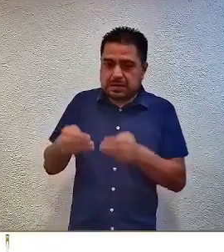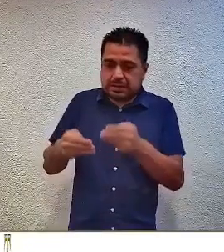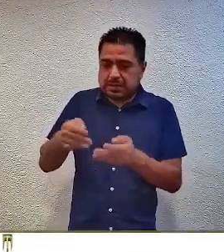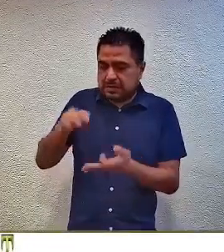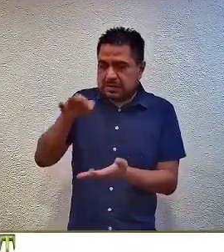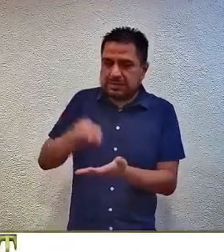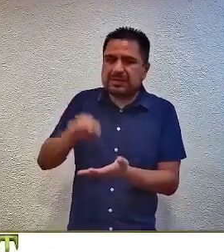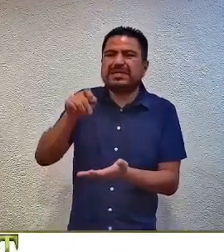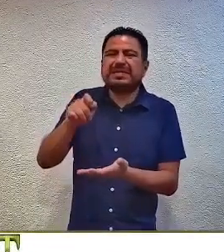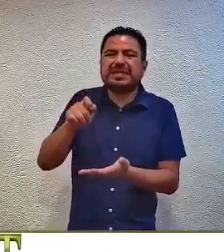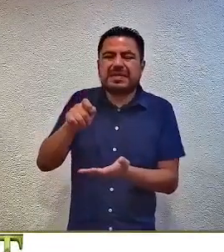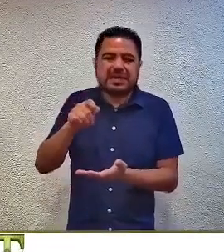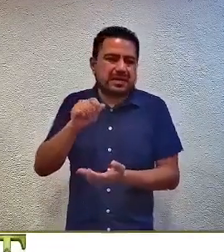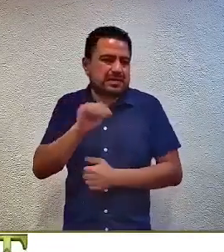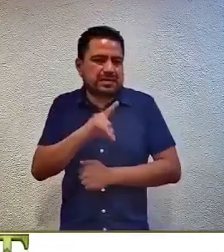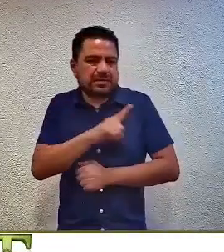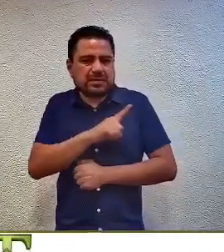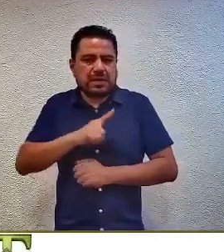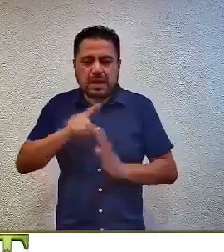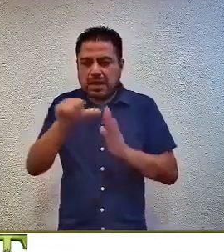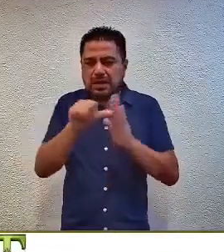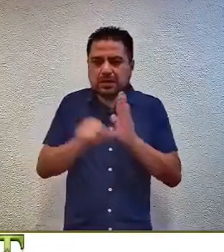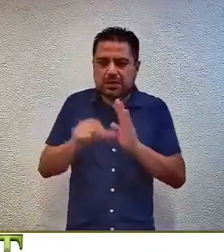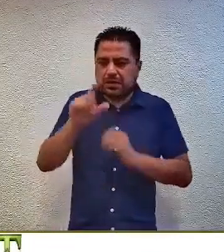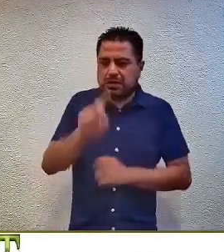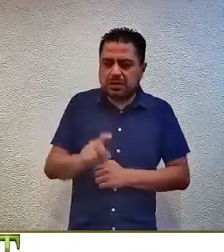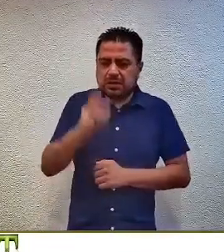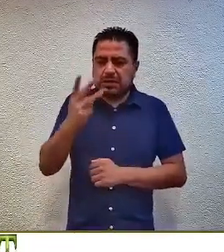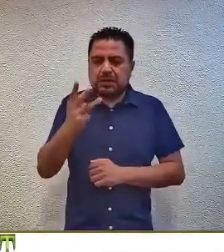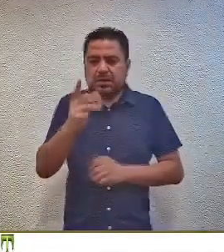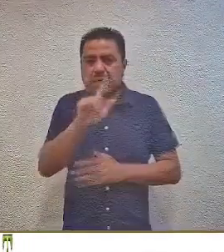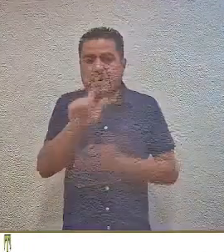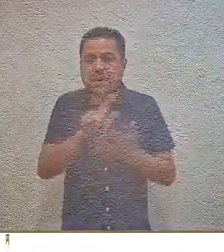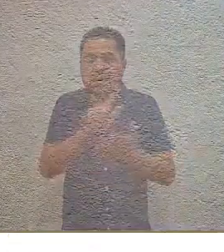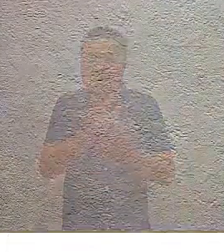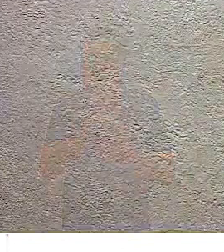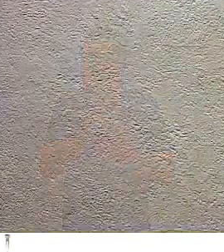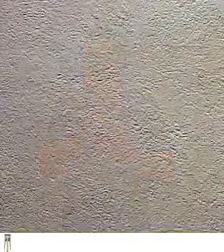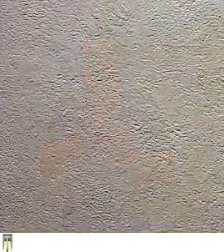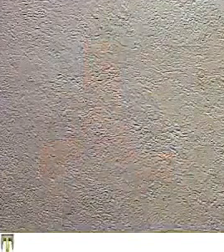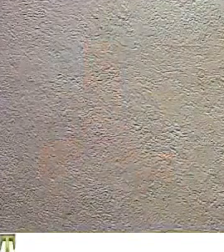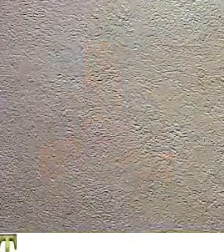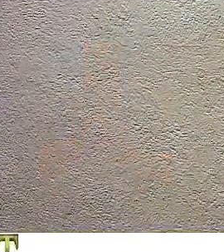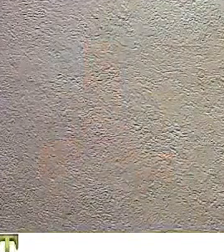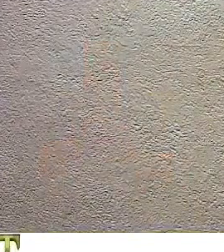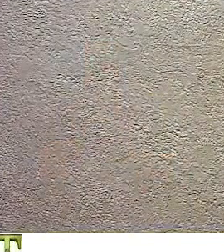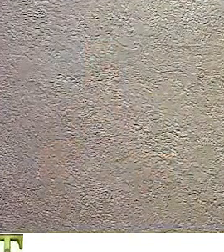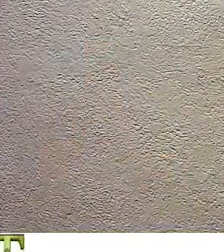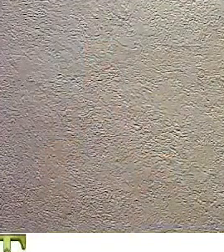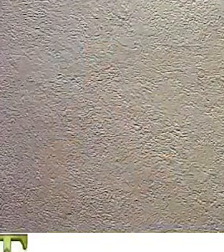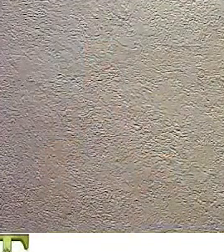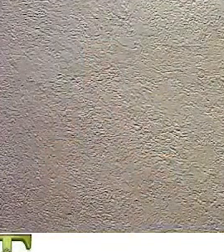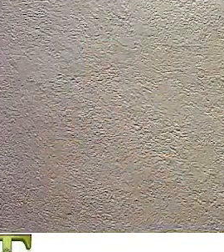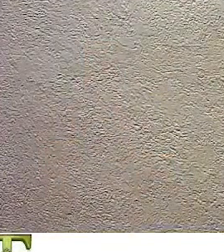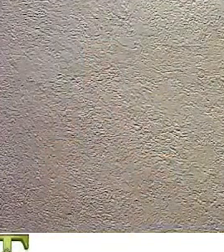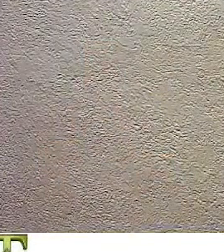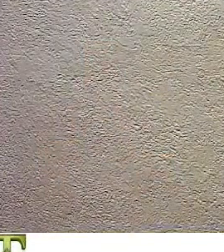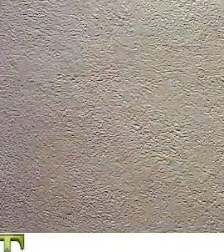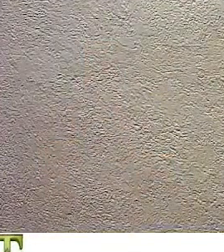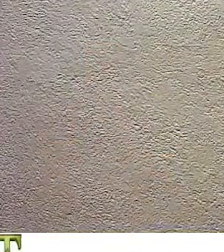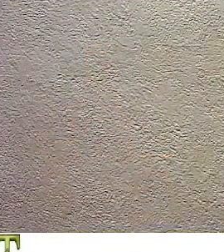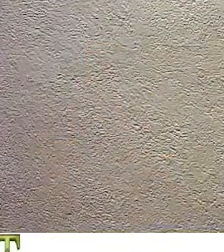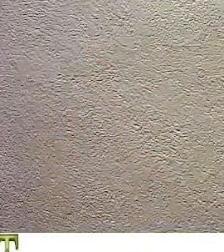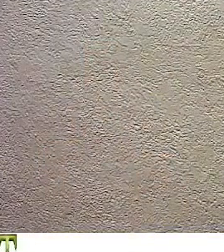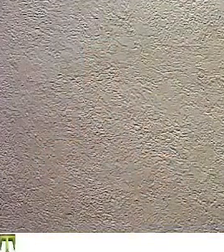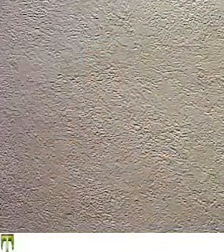se diera cumplimiento a lo establecido en el artículo 33 de la Ley Federal del Trabajo, aplicada de manera supletoria a la Ley número 456 del